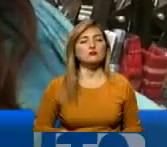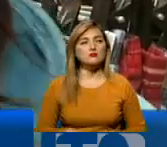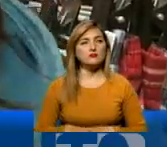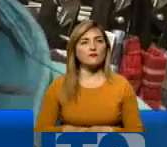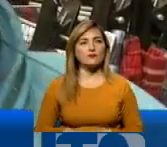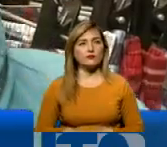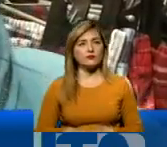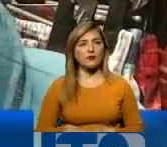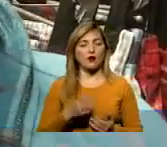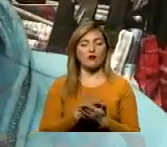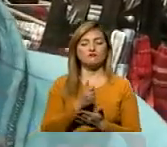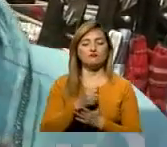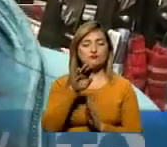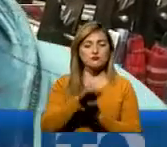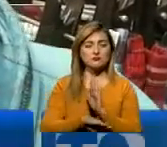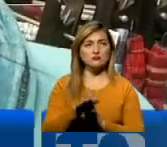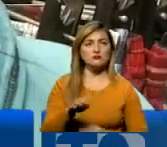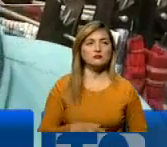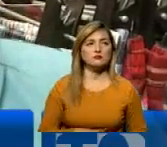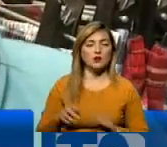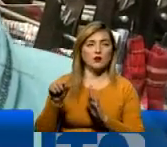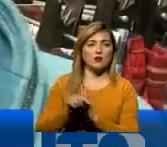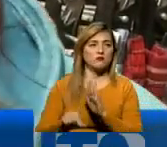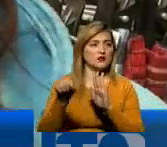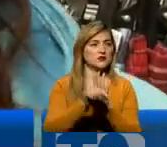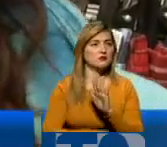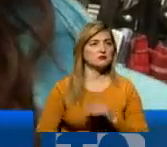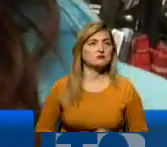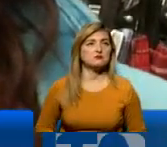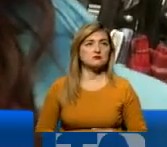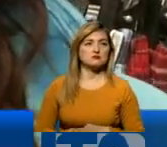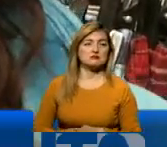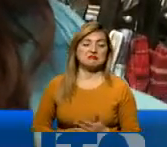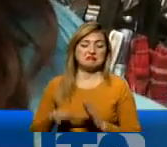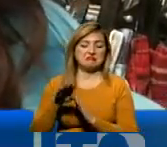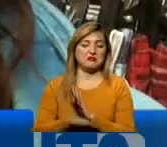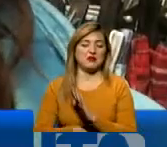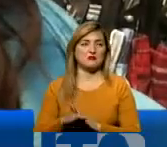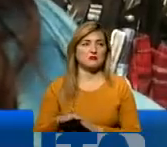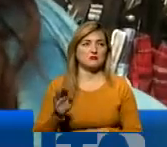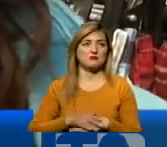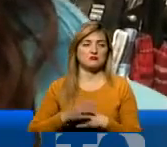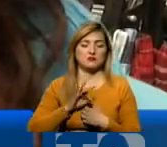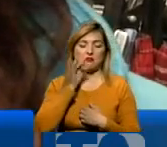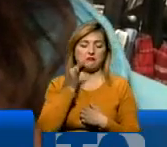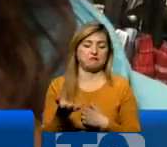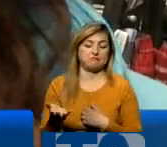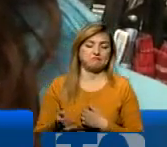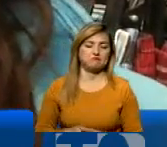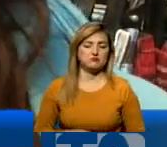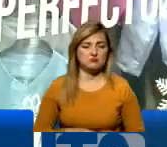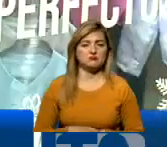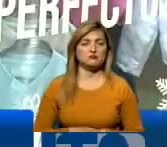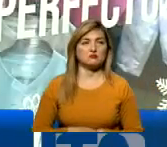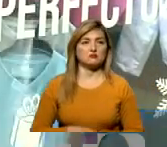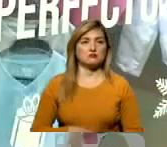sigue bajo, a pesar de que estamos con las ofertas, de verdad, es por la cuestión de la pandemia, ¿no? No hay